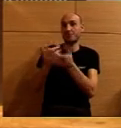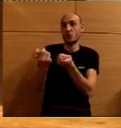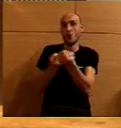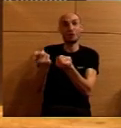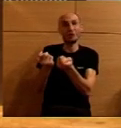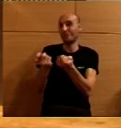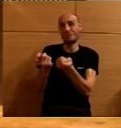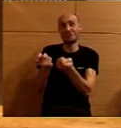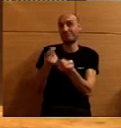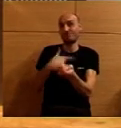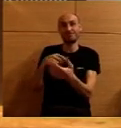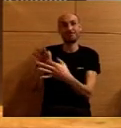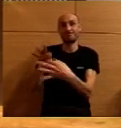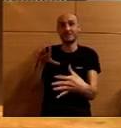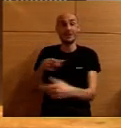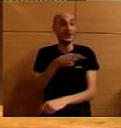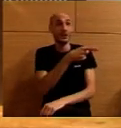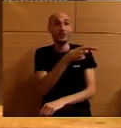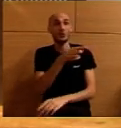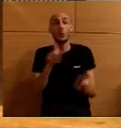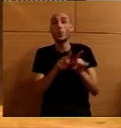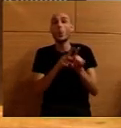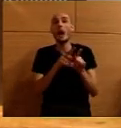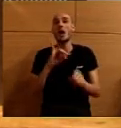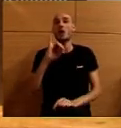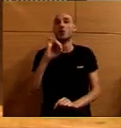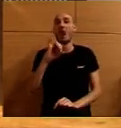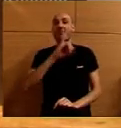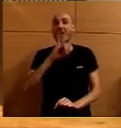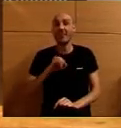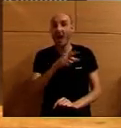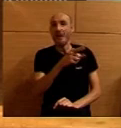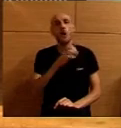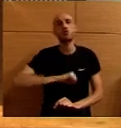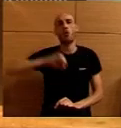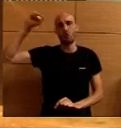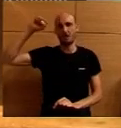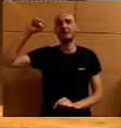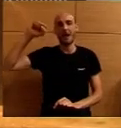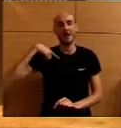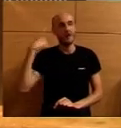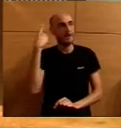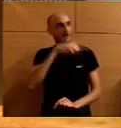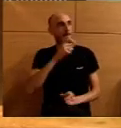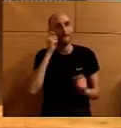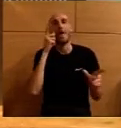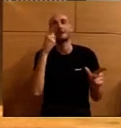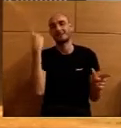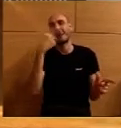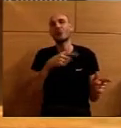la mano de, bueno, Yolanda Díaz es comunista y todos ya sabemos lo que quiere y ustedes, pues al final, tienen